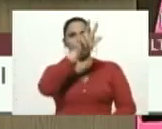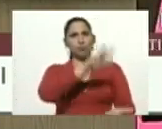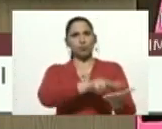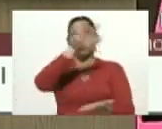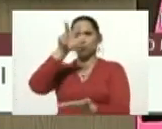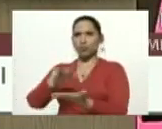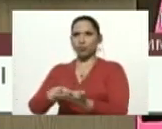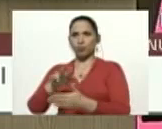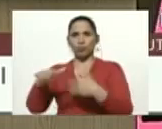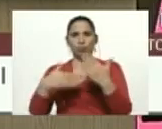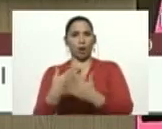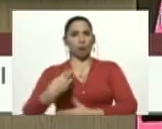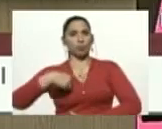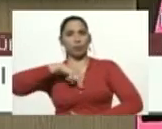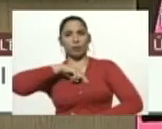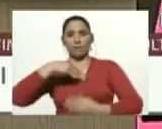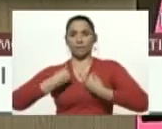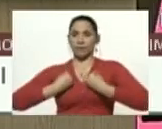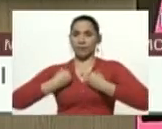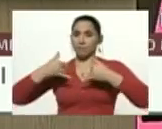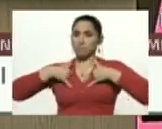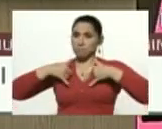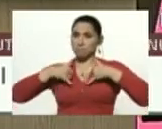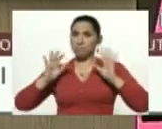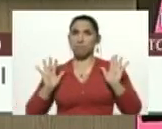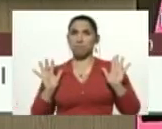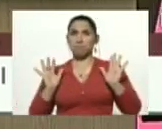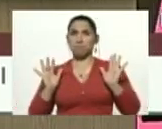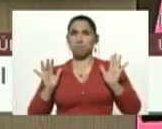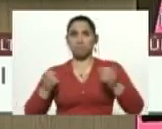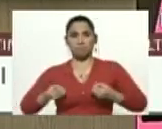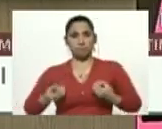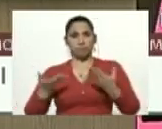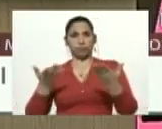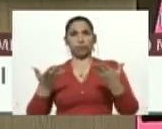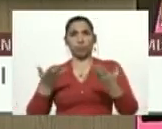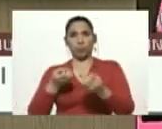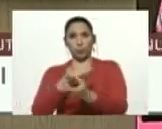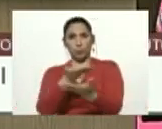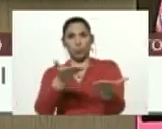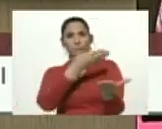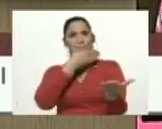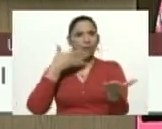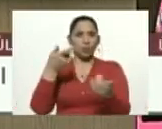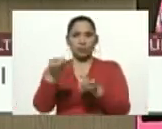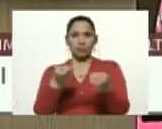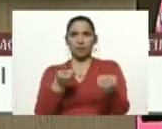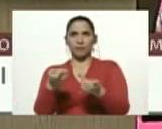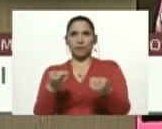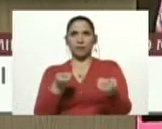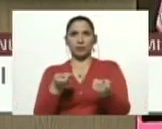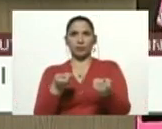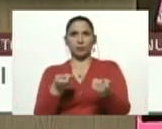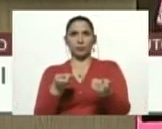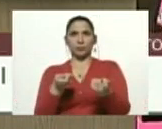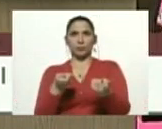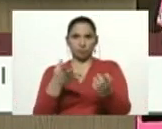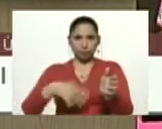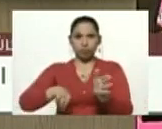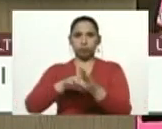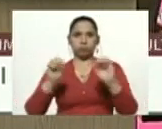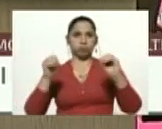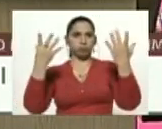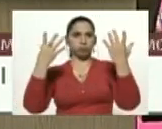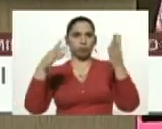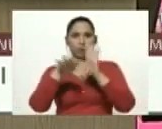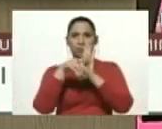apostaremos hasta con nuestras vidas de brindarle a usted el mejor servicio y reivindicar